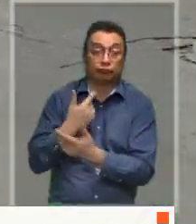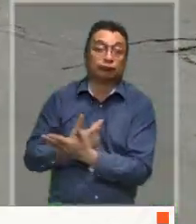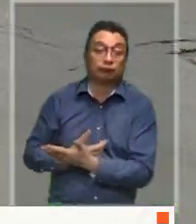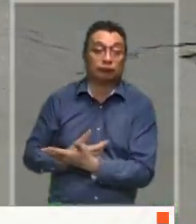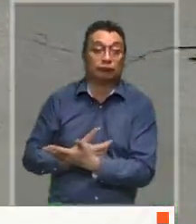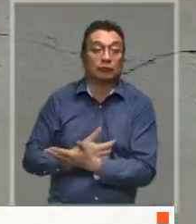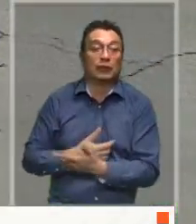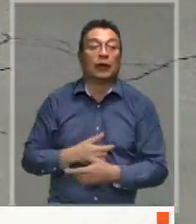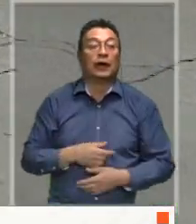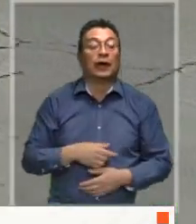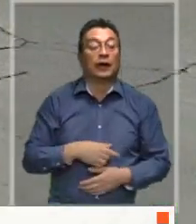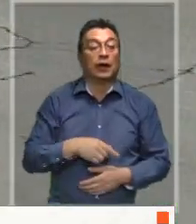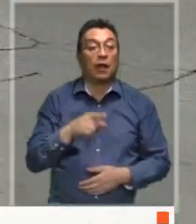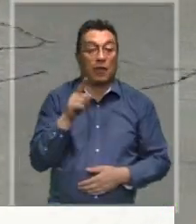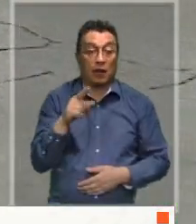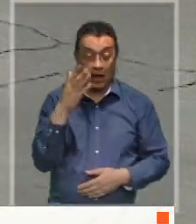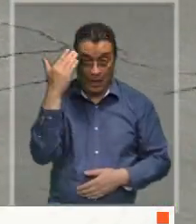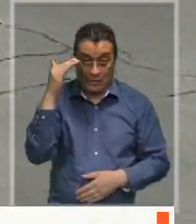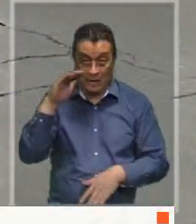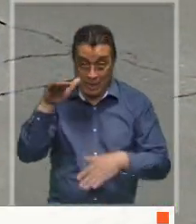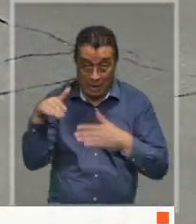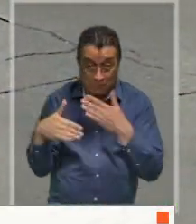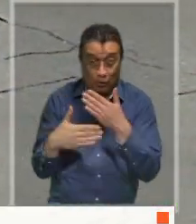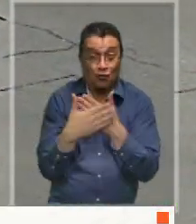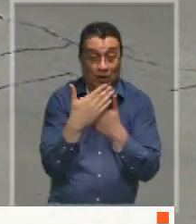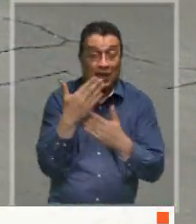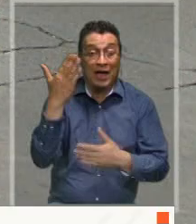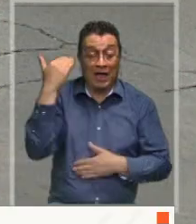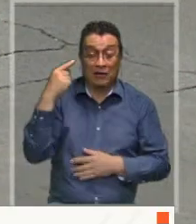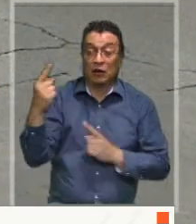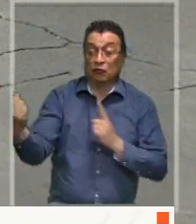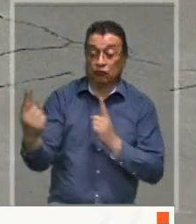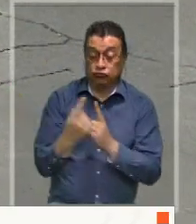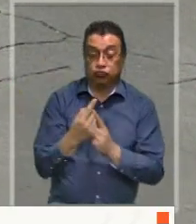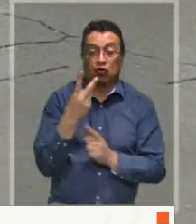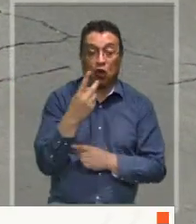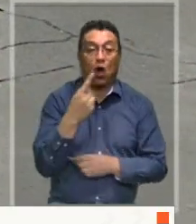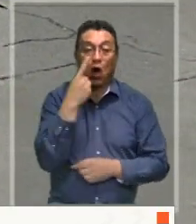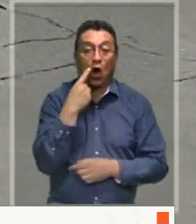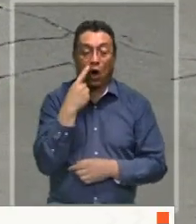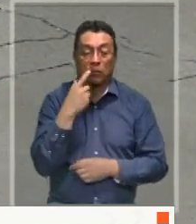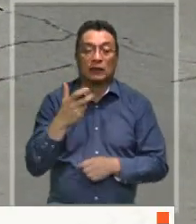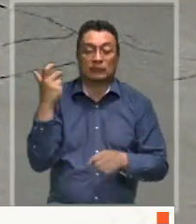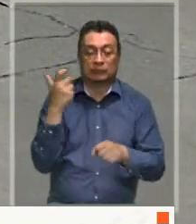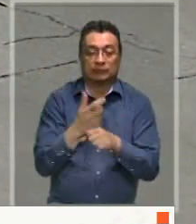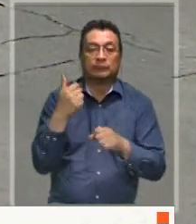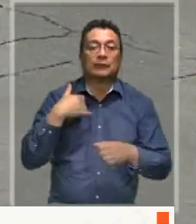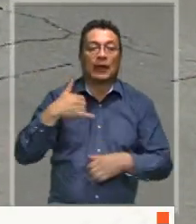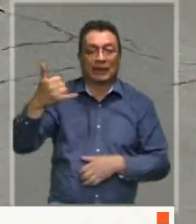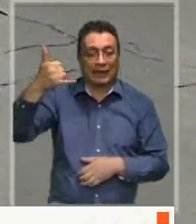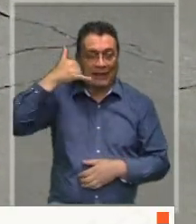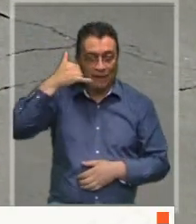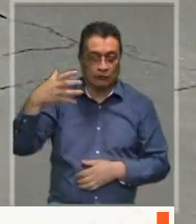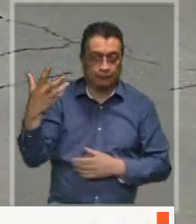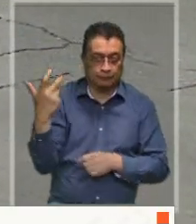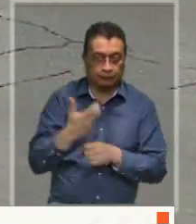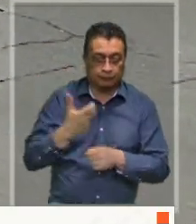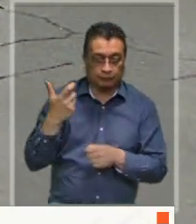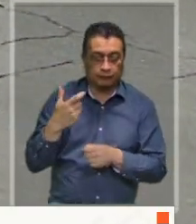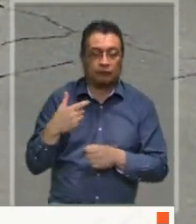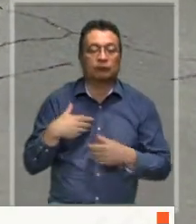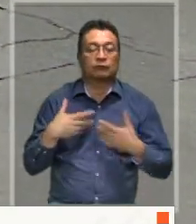Fue un día en la madrugada y se me acercaron dos hombres y me quitaron el teléfono y